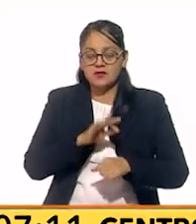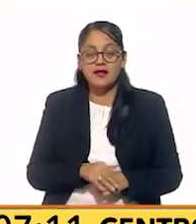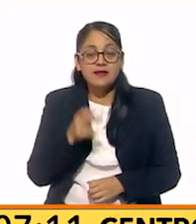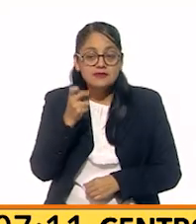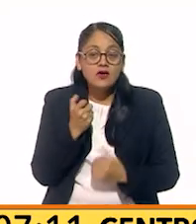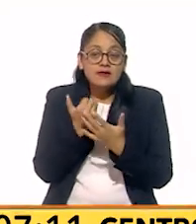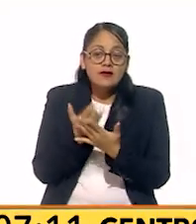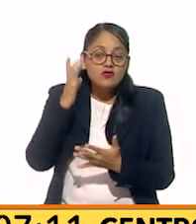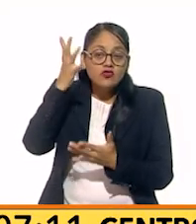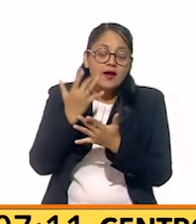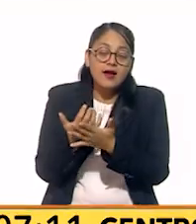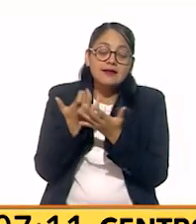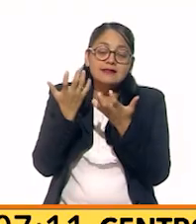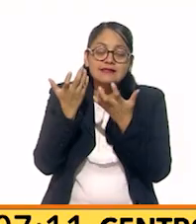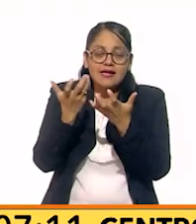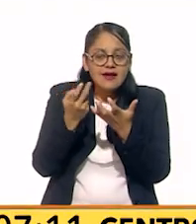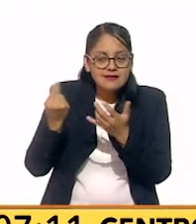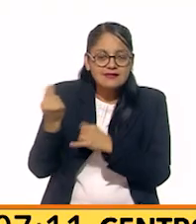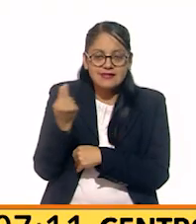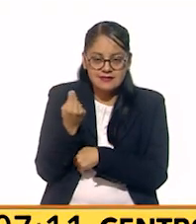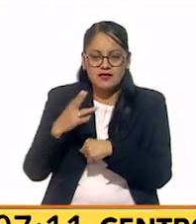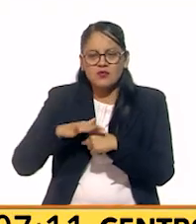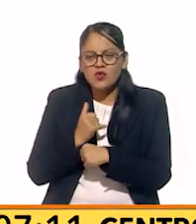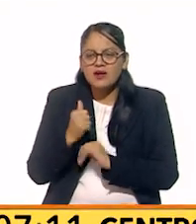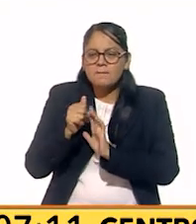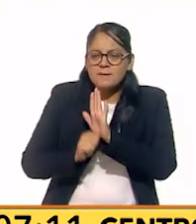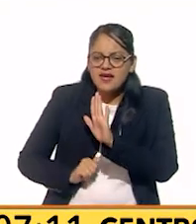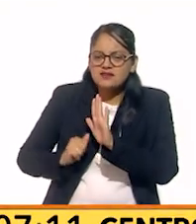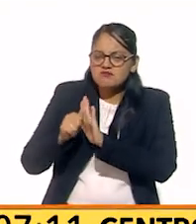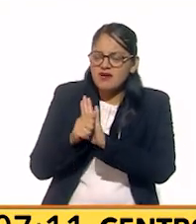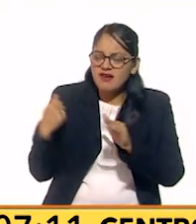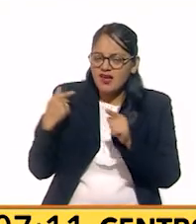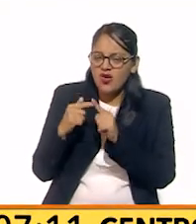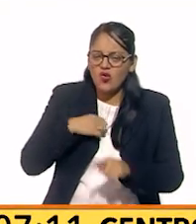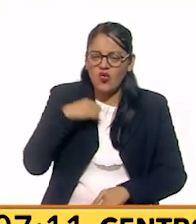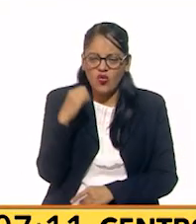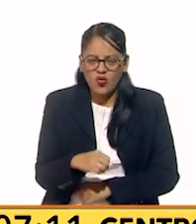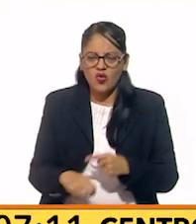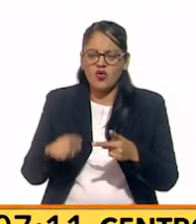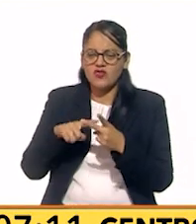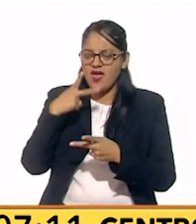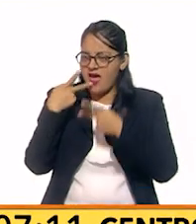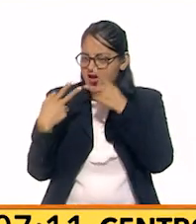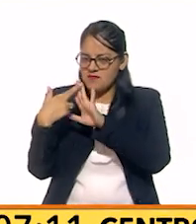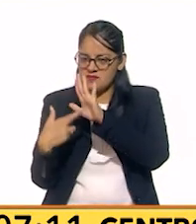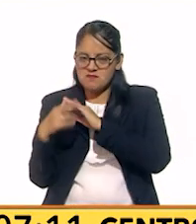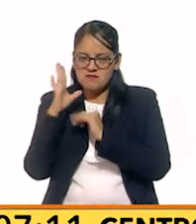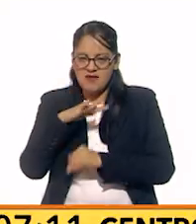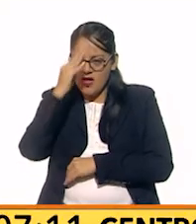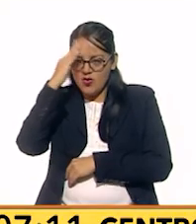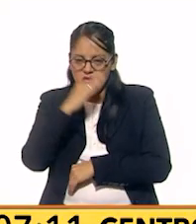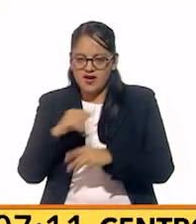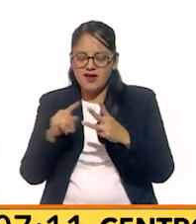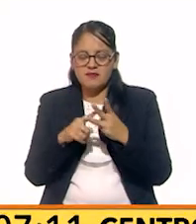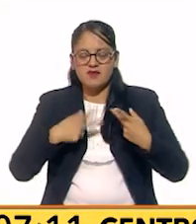es una esperanza y creo que es necesario porque con tantos meses de odio de políticas nefastas contra la clase